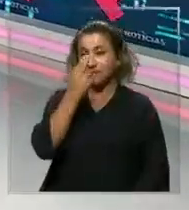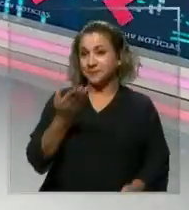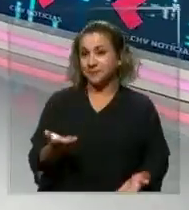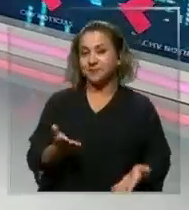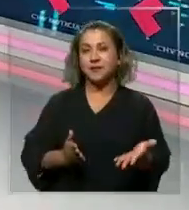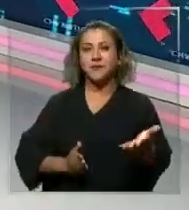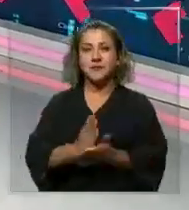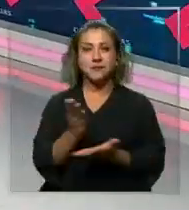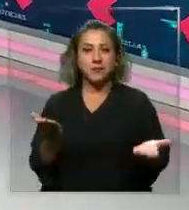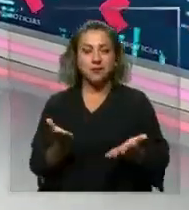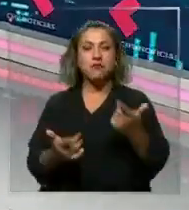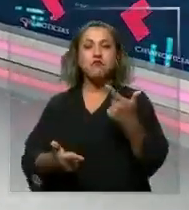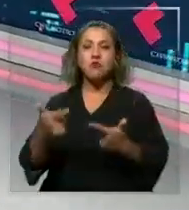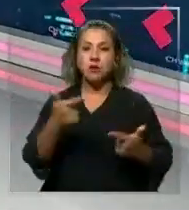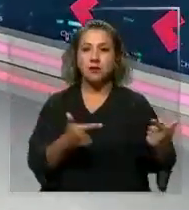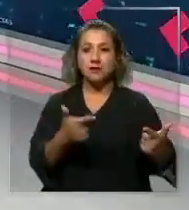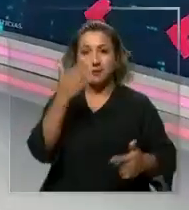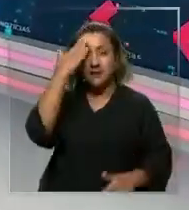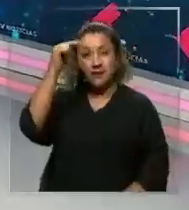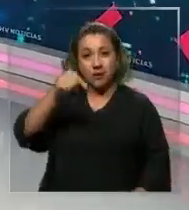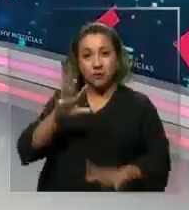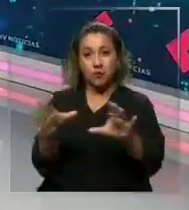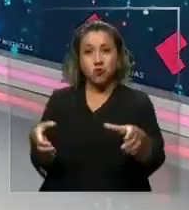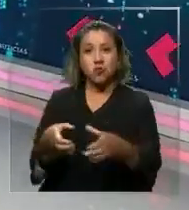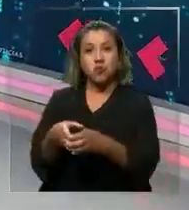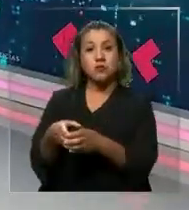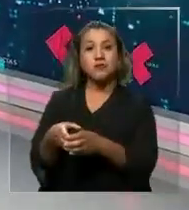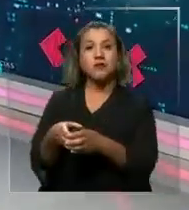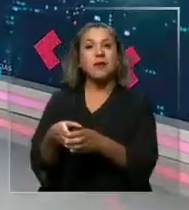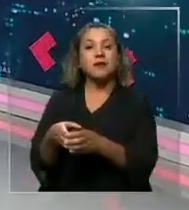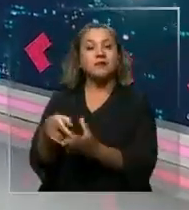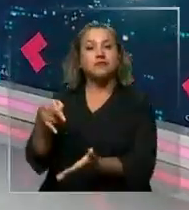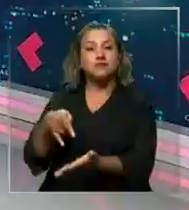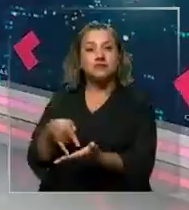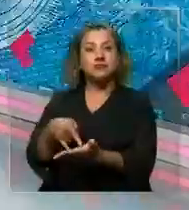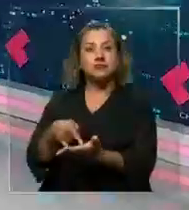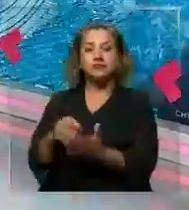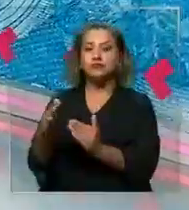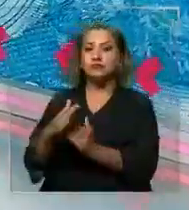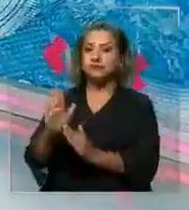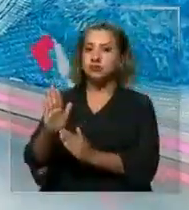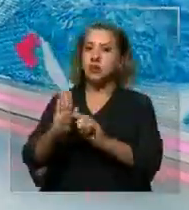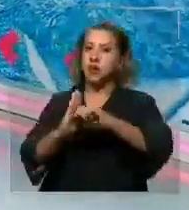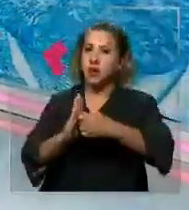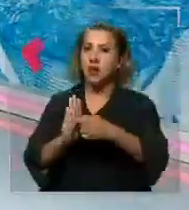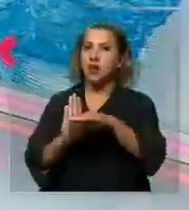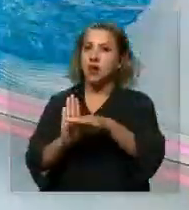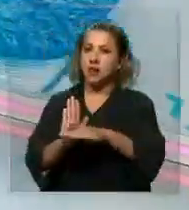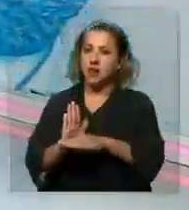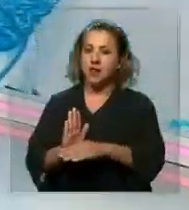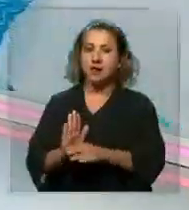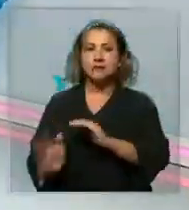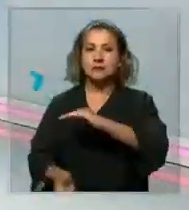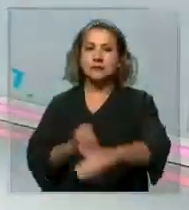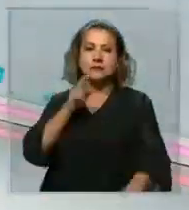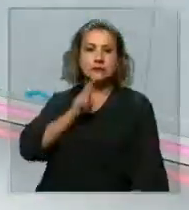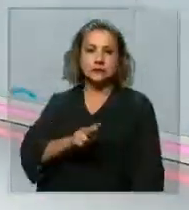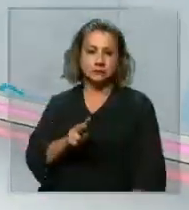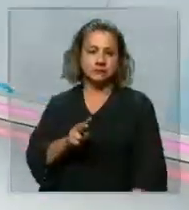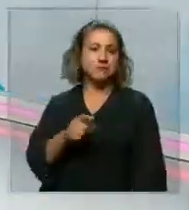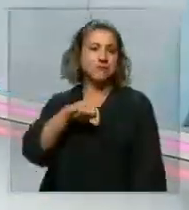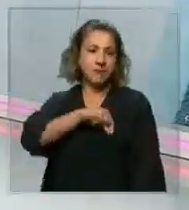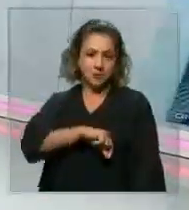vamos a arrancar con política porque hoy un grupo de parlamentarios puso condiciones al gobierno para así evitar un nuevo retiro de los fondos de pensiones